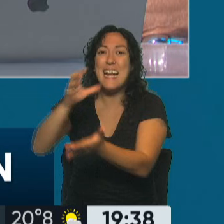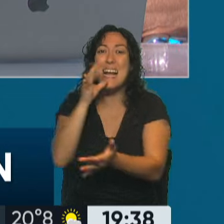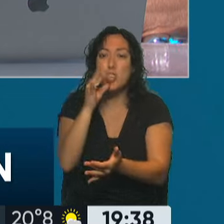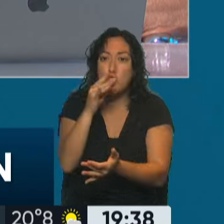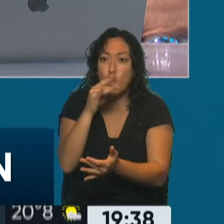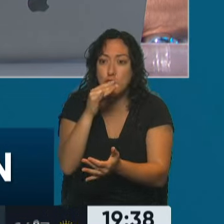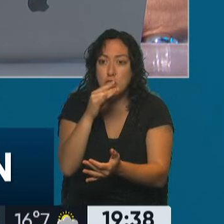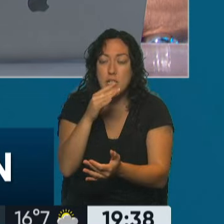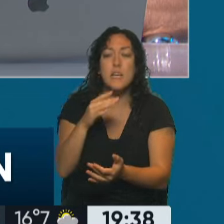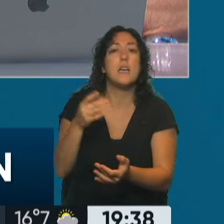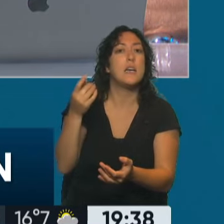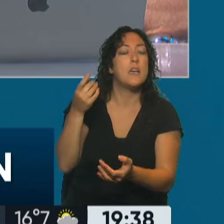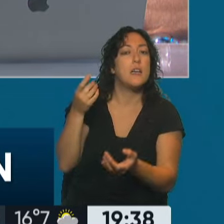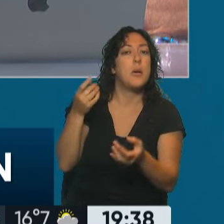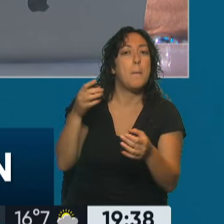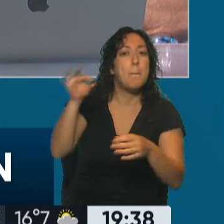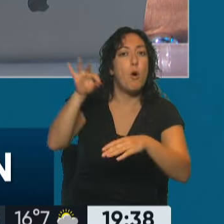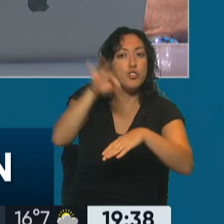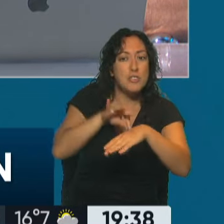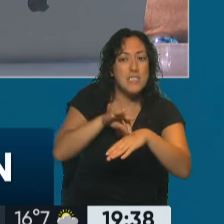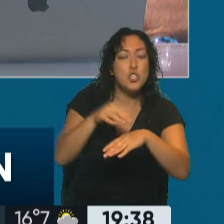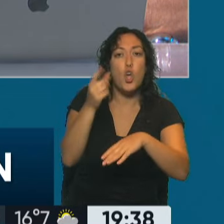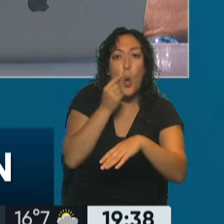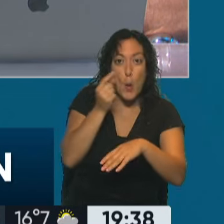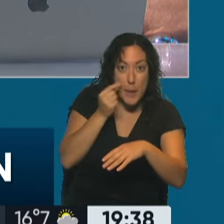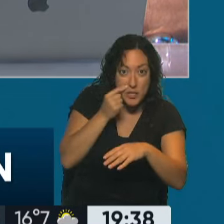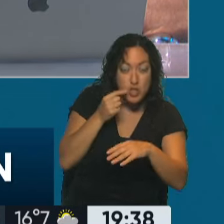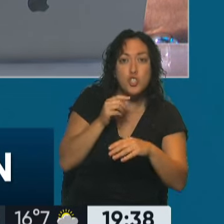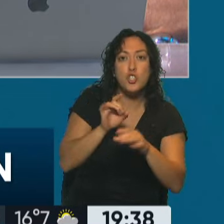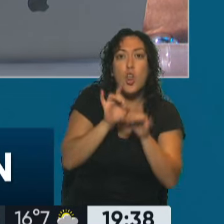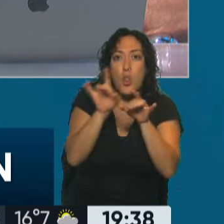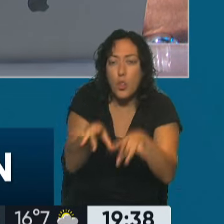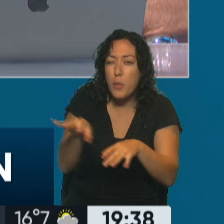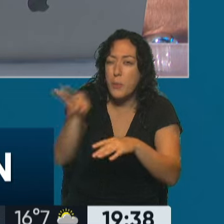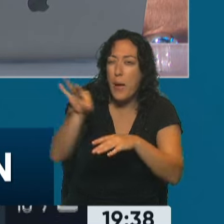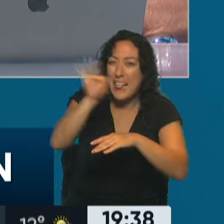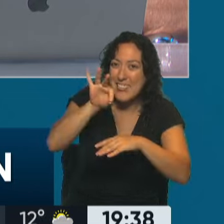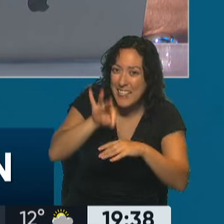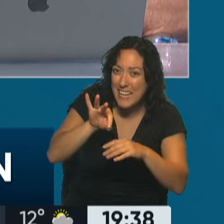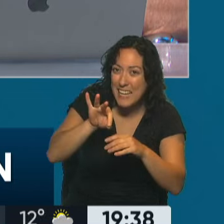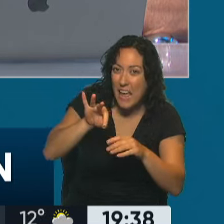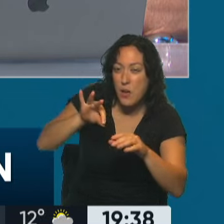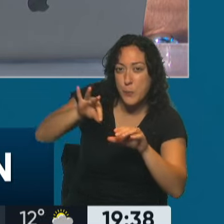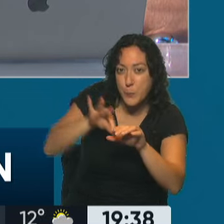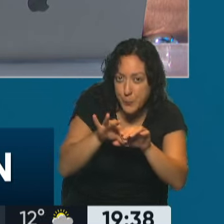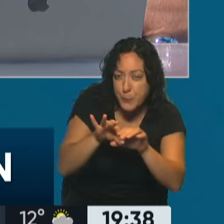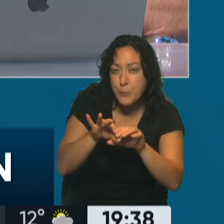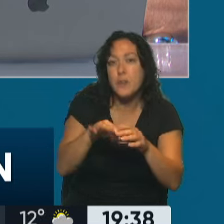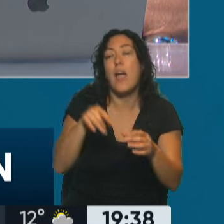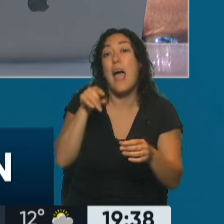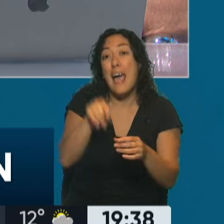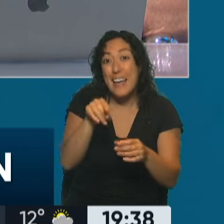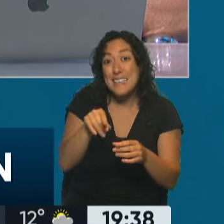infectando mosquitos Machos con una bacteria mm una bacteria que se encuentra